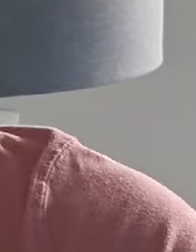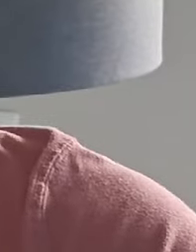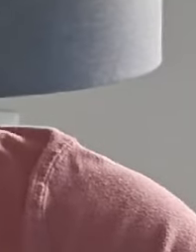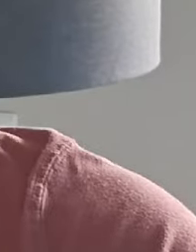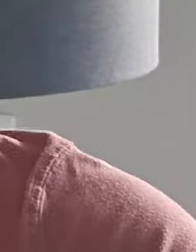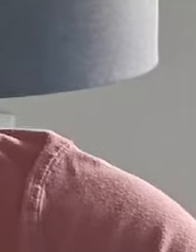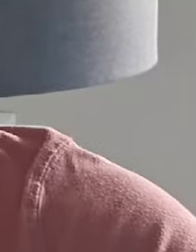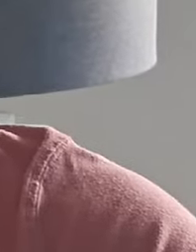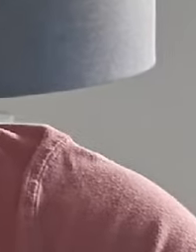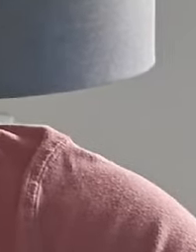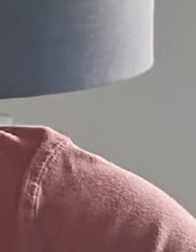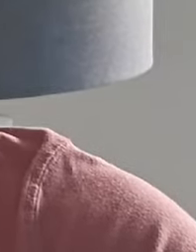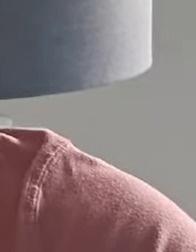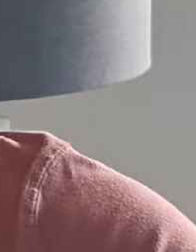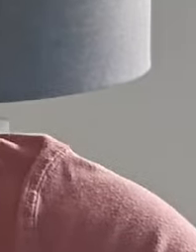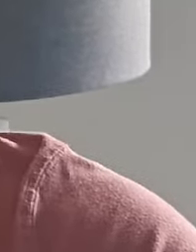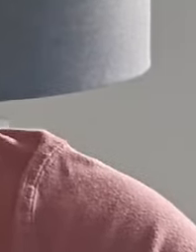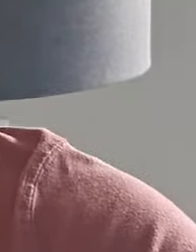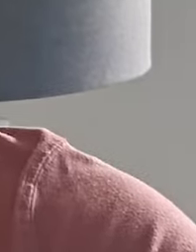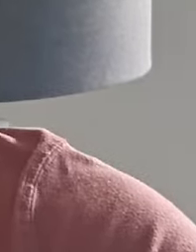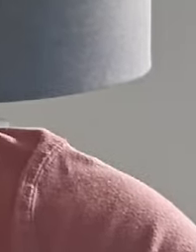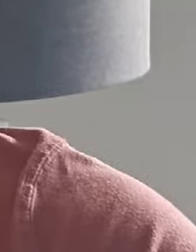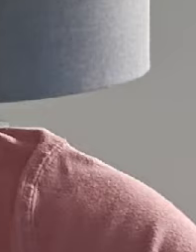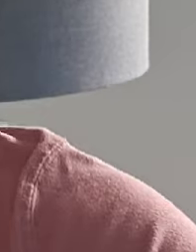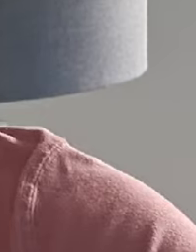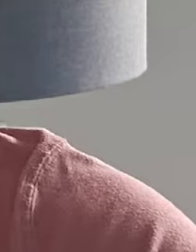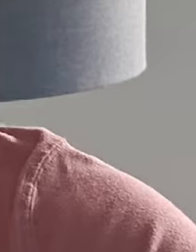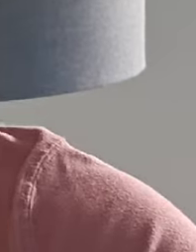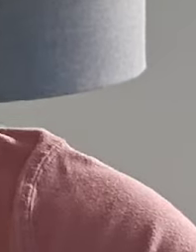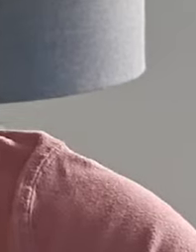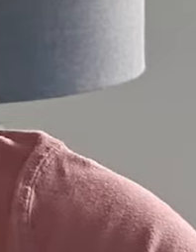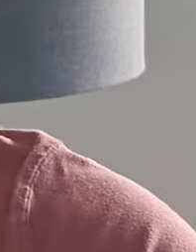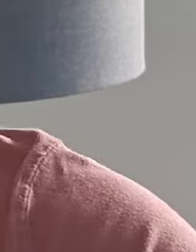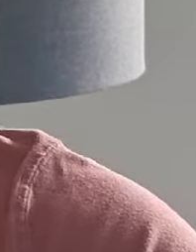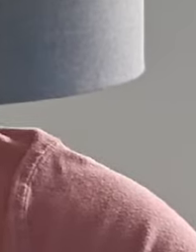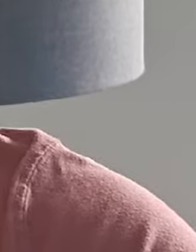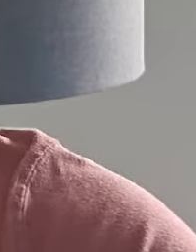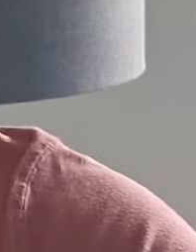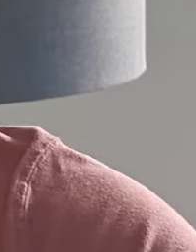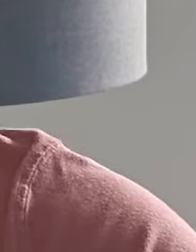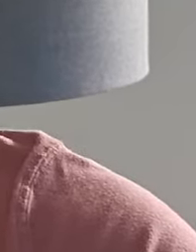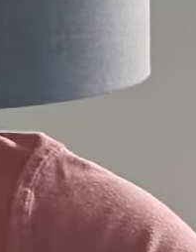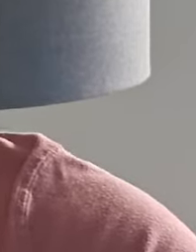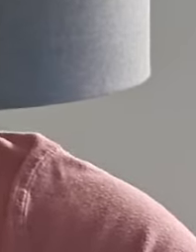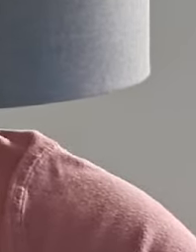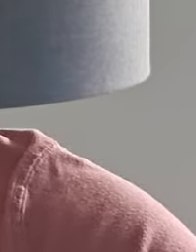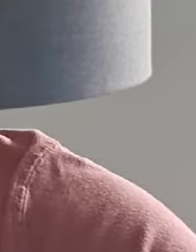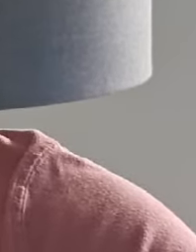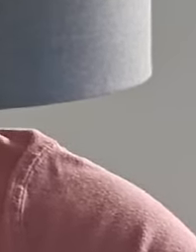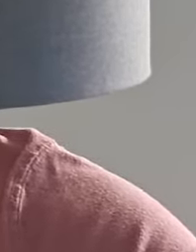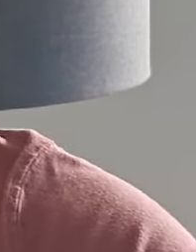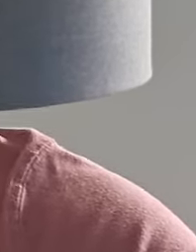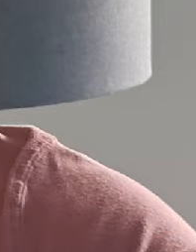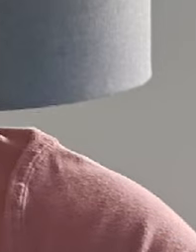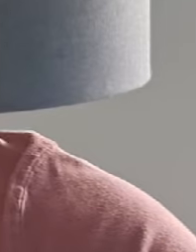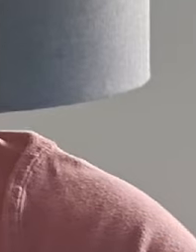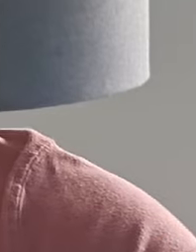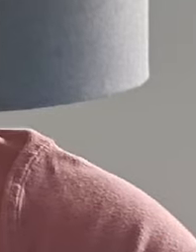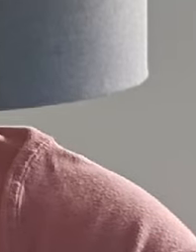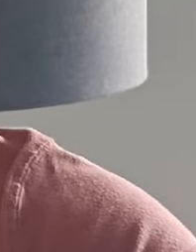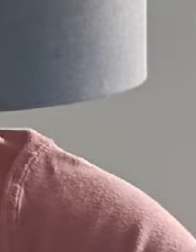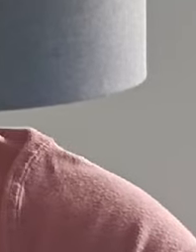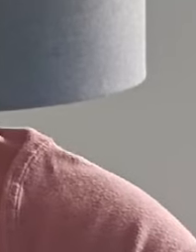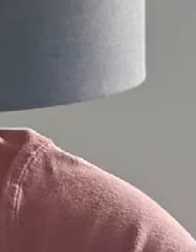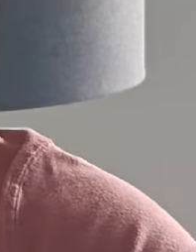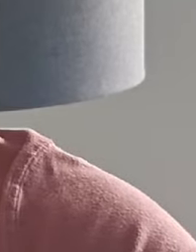¿Qué tal? Les habla Jorge Armando Rocha. Dice el presidente López Obrador que los neoliberales no quieren que se sepa de las porquerías que hicieron con el